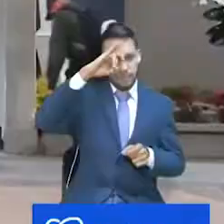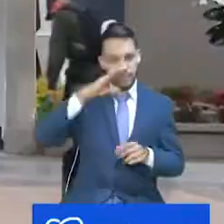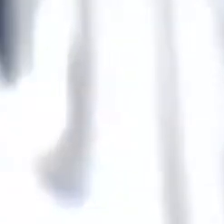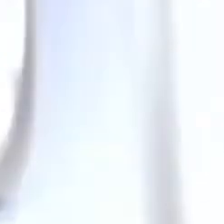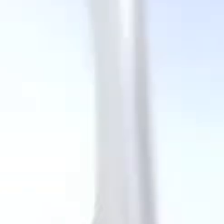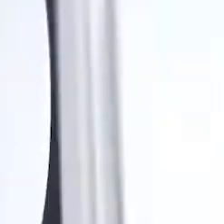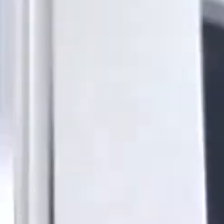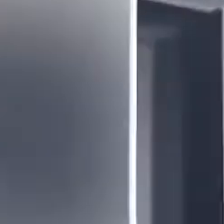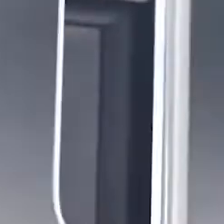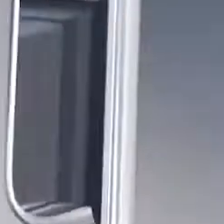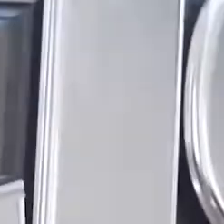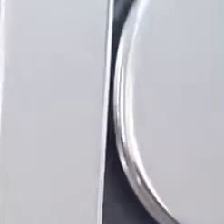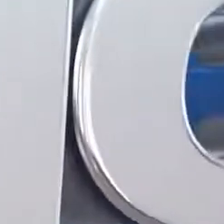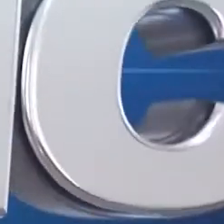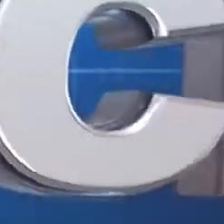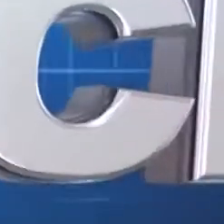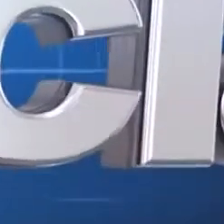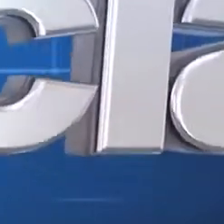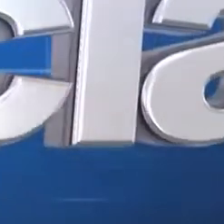e